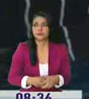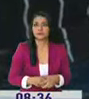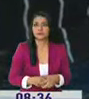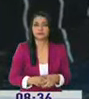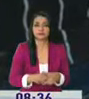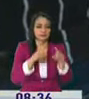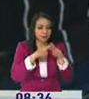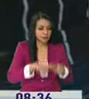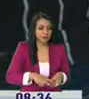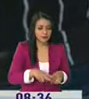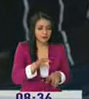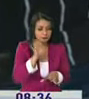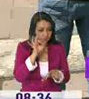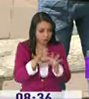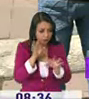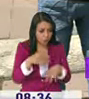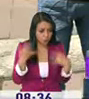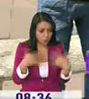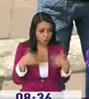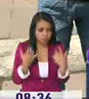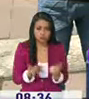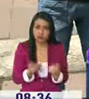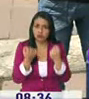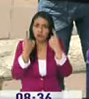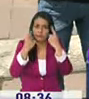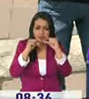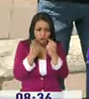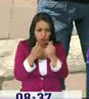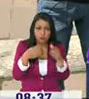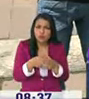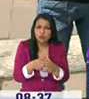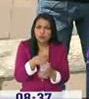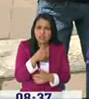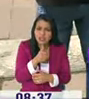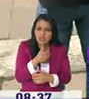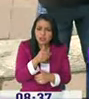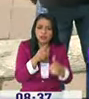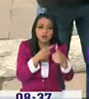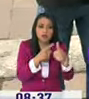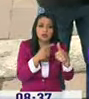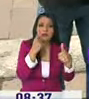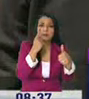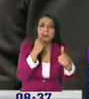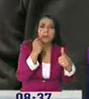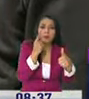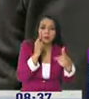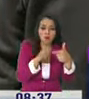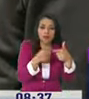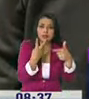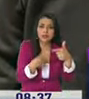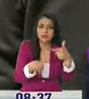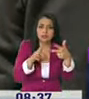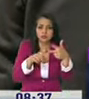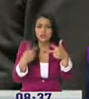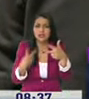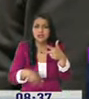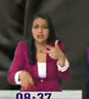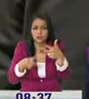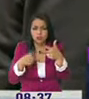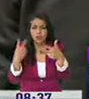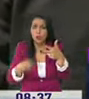documentos, los uniformados se sorprendieron. La supuesta banda estaba conformada por 3 miembros de una misma familia, donde el líder era el padre y